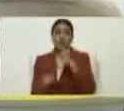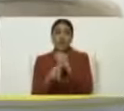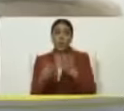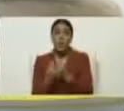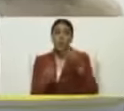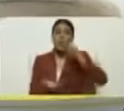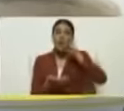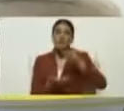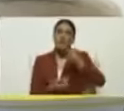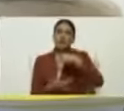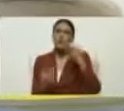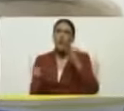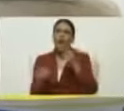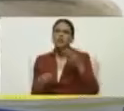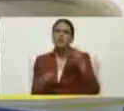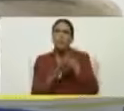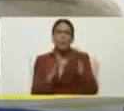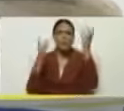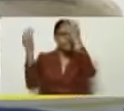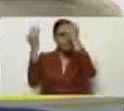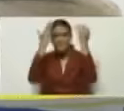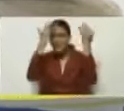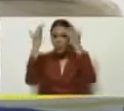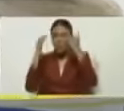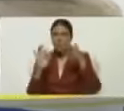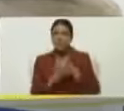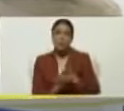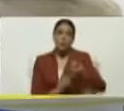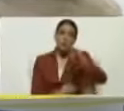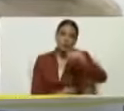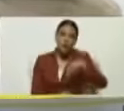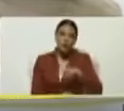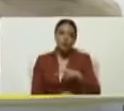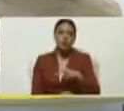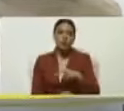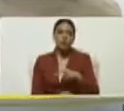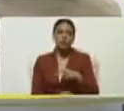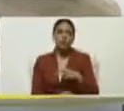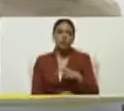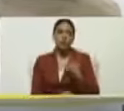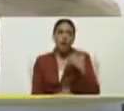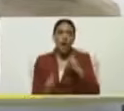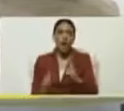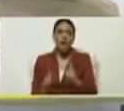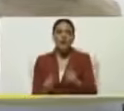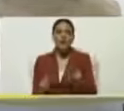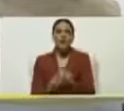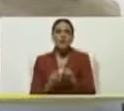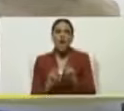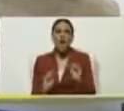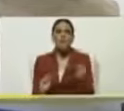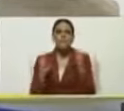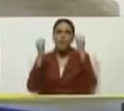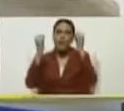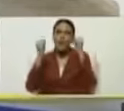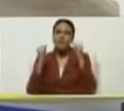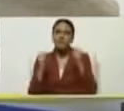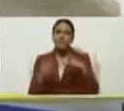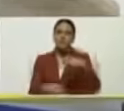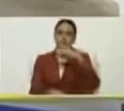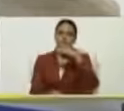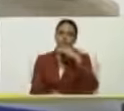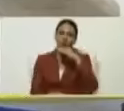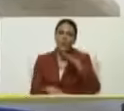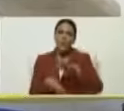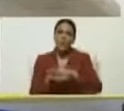unas inquietudes. Tenemos, compañero presidente, una gran molestia de los